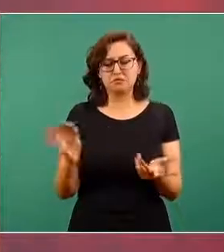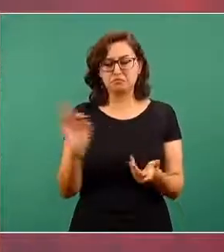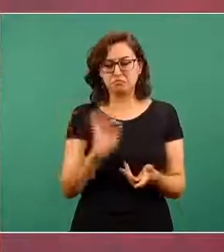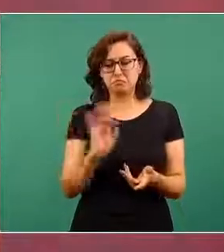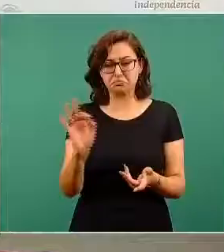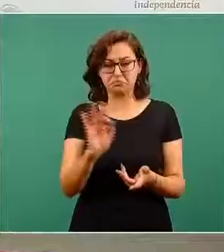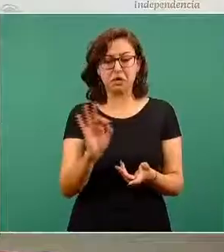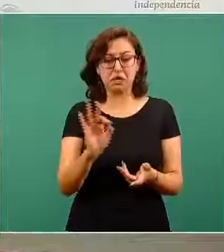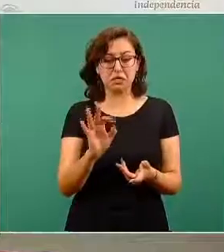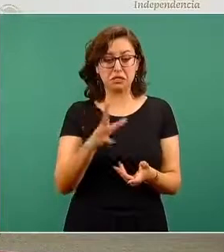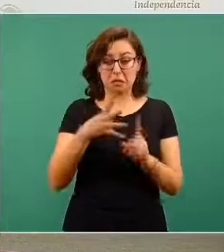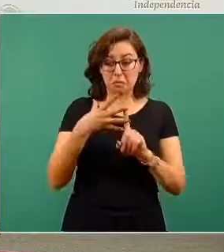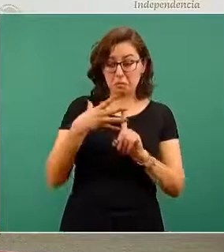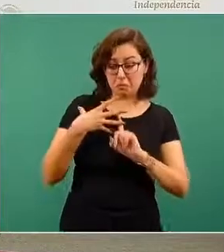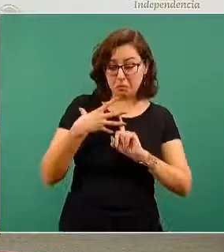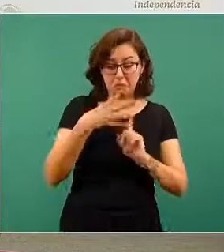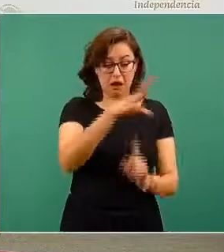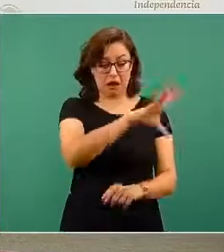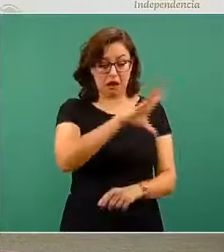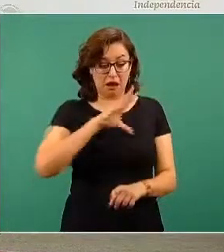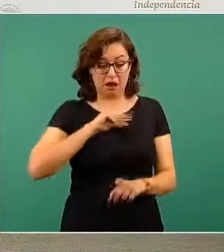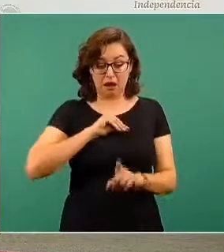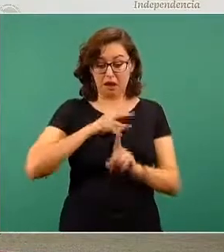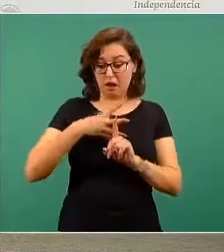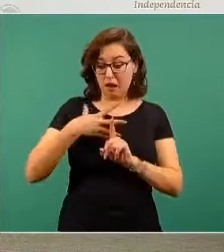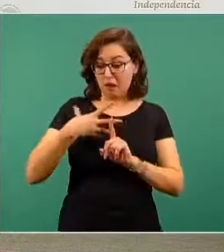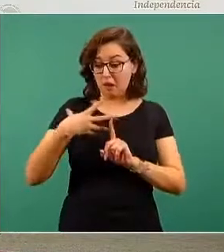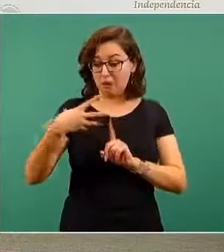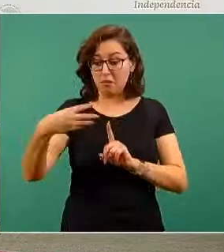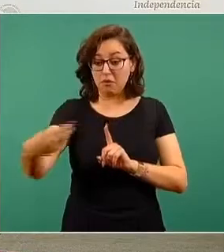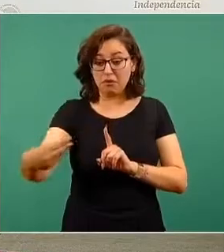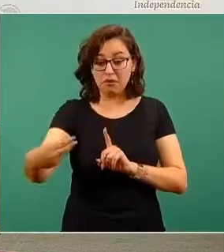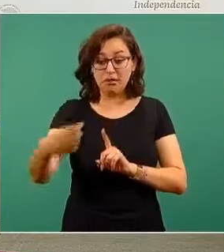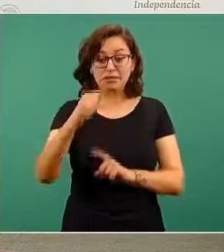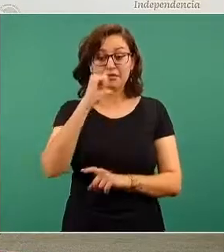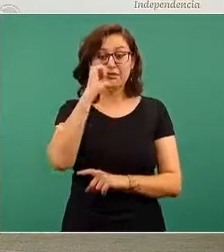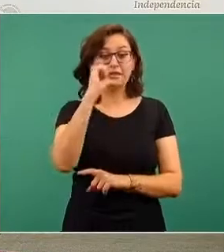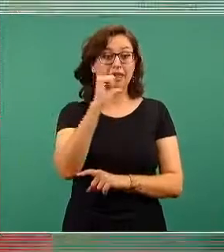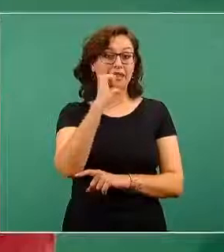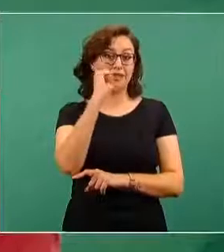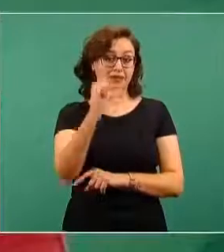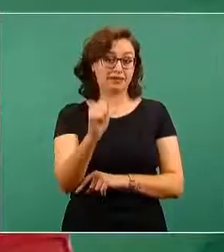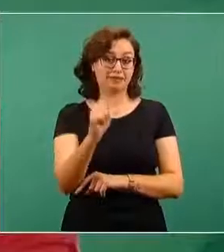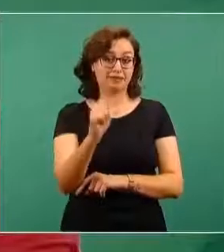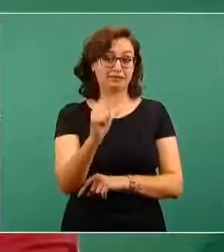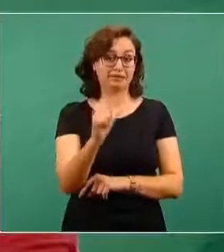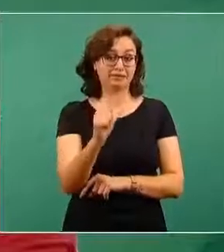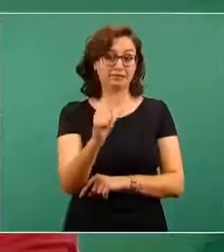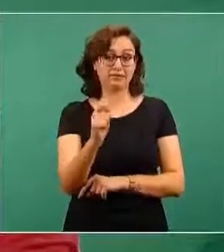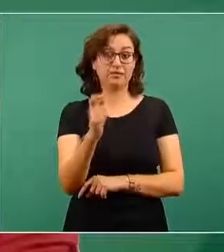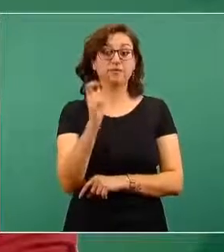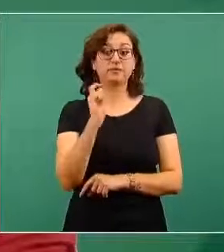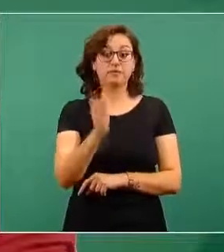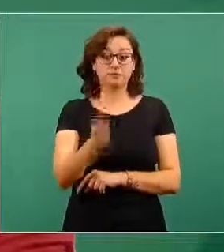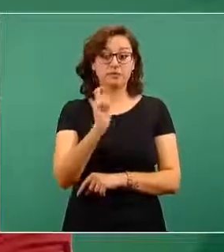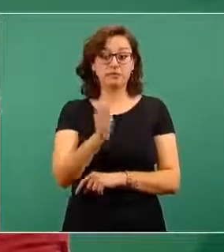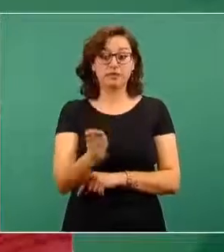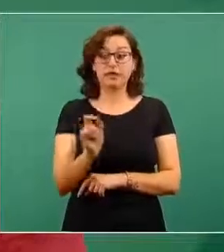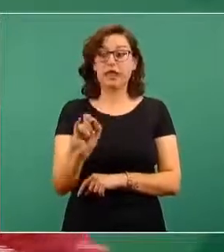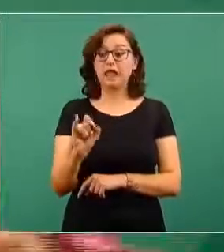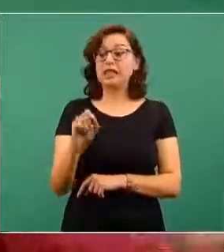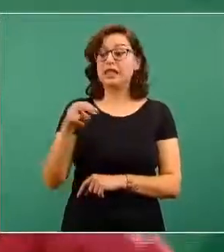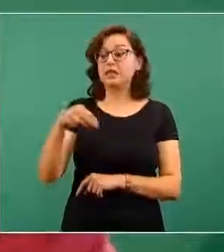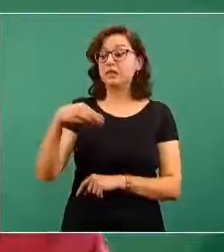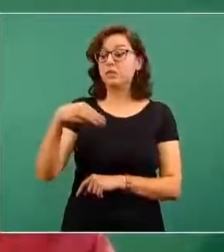que también tienen esta condición que se llama inmunidad esterilizante, que es la que confiere la protección